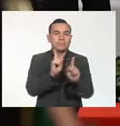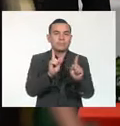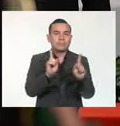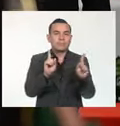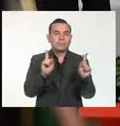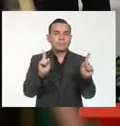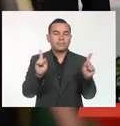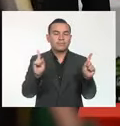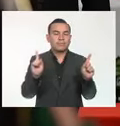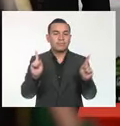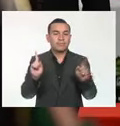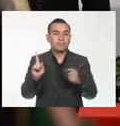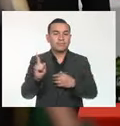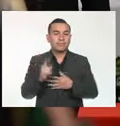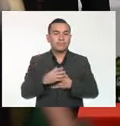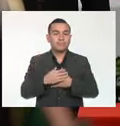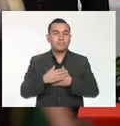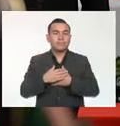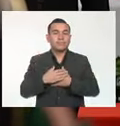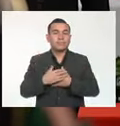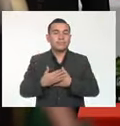choque de ruin